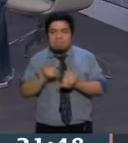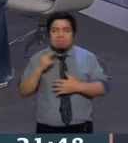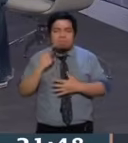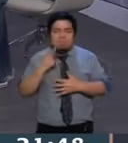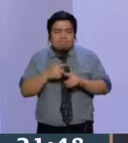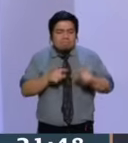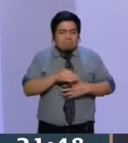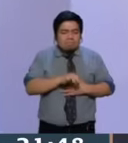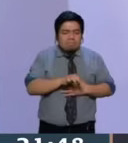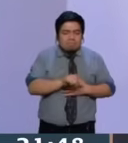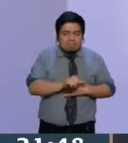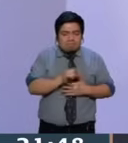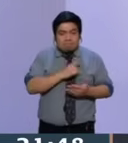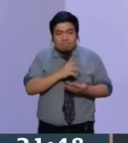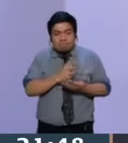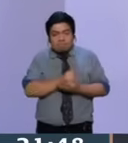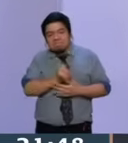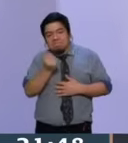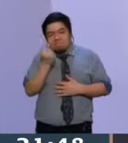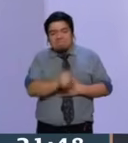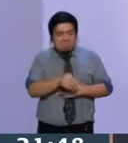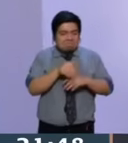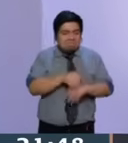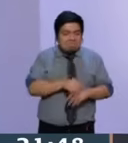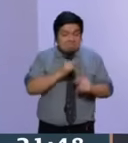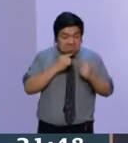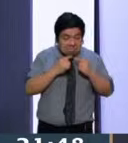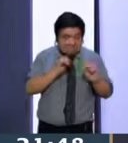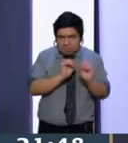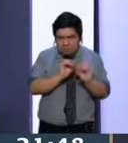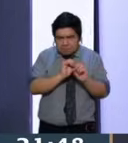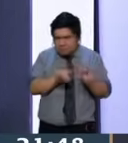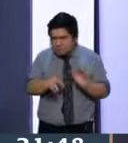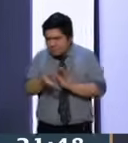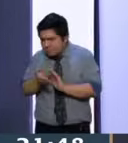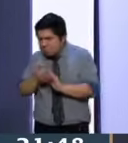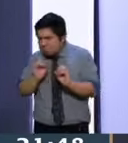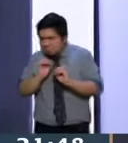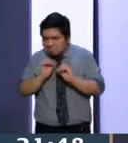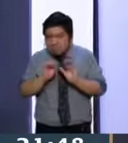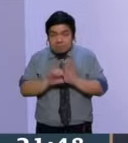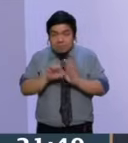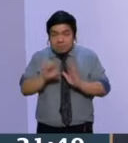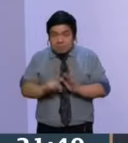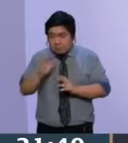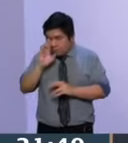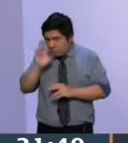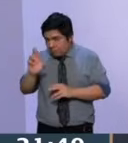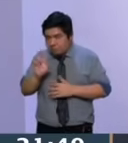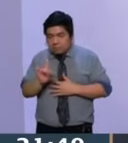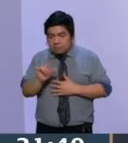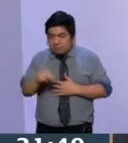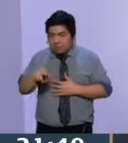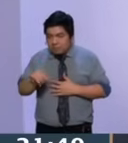de Morena, que lo que ha hecho es llegar al poder a imponerse, a no saber dialogar En el y a Congreso no de la saber Ciudad construir. iban como Porque si yo hermanitos. a alguien le tengo profundo respeto es a Dani, con